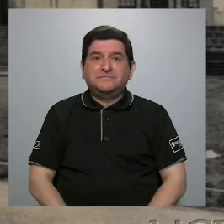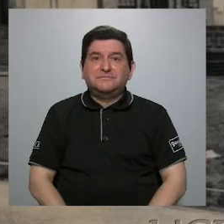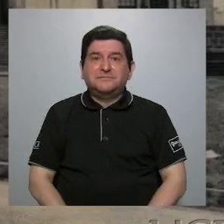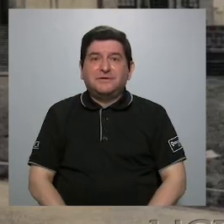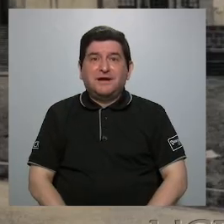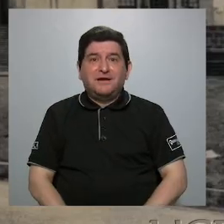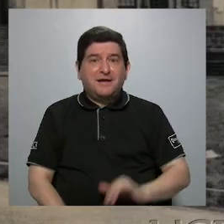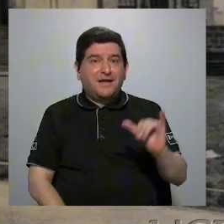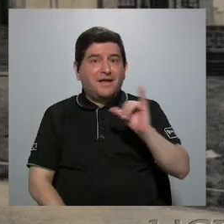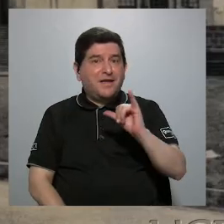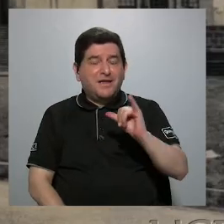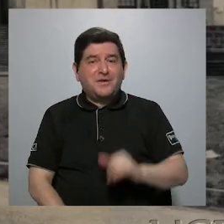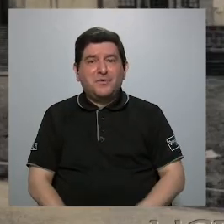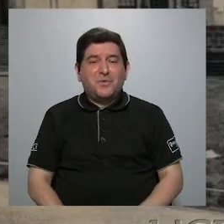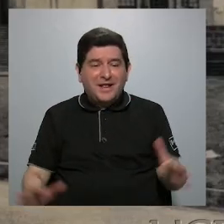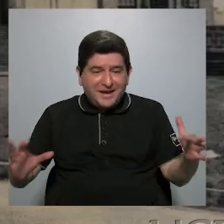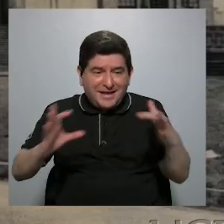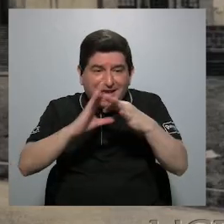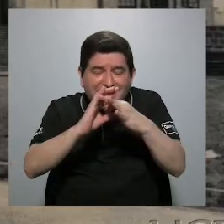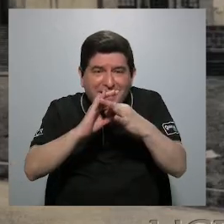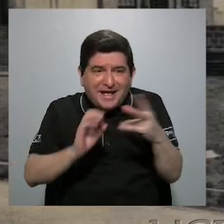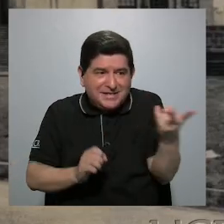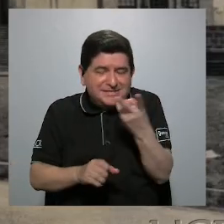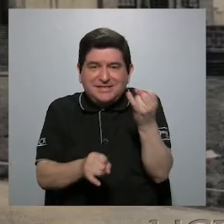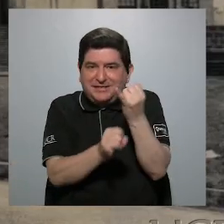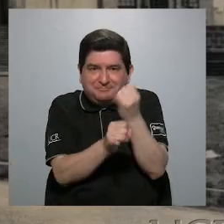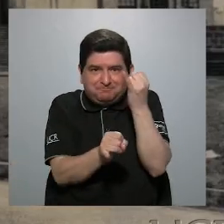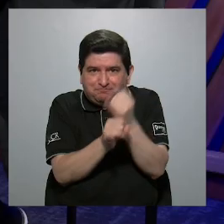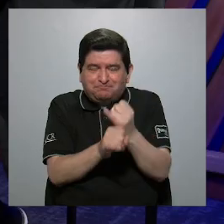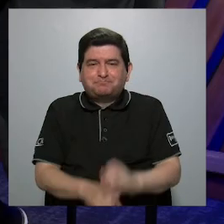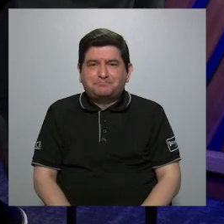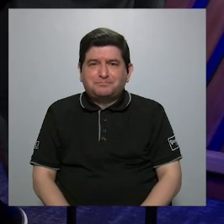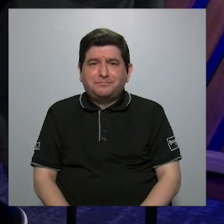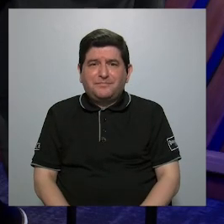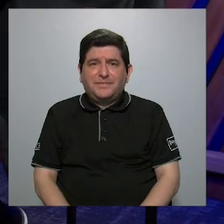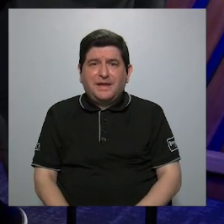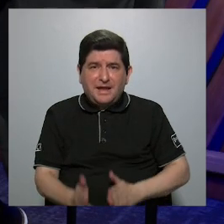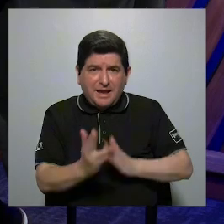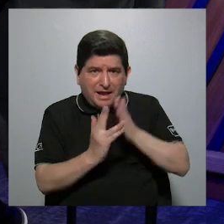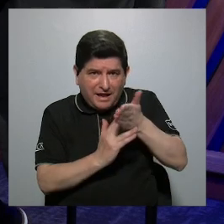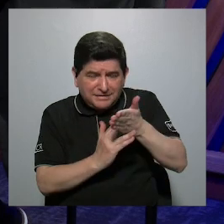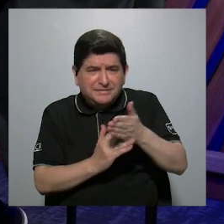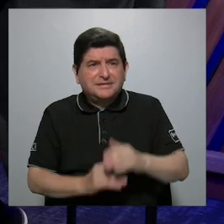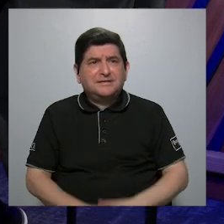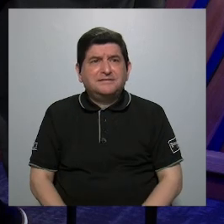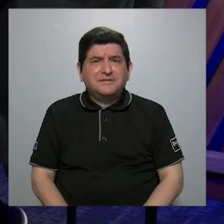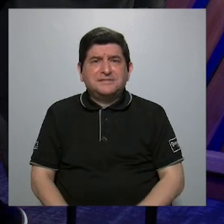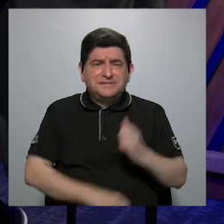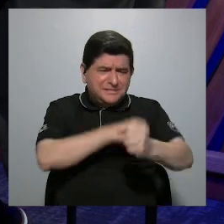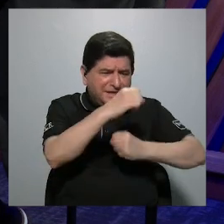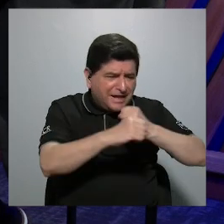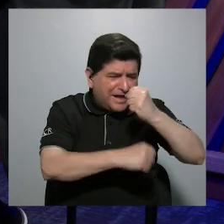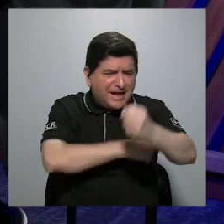que hace el enlace entre las dos instituciones durante los